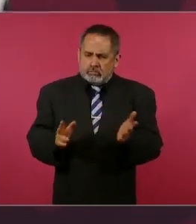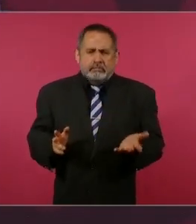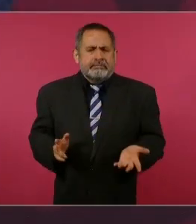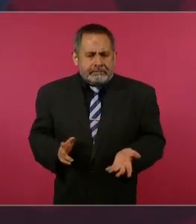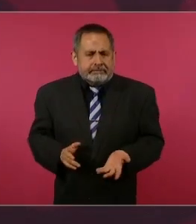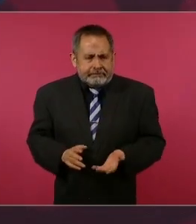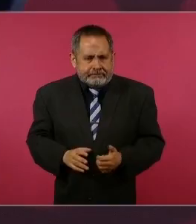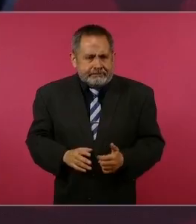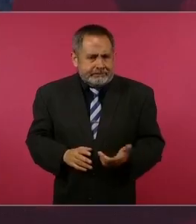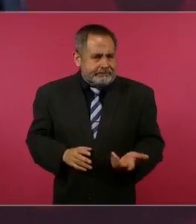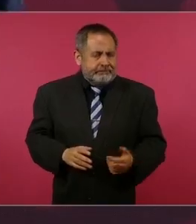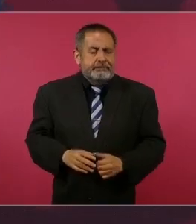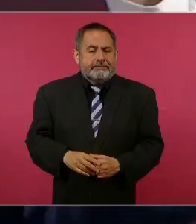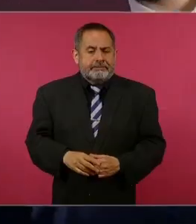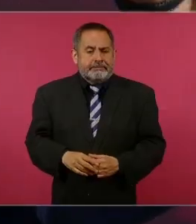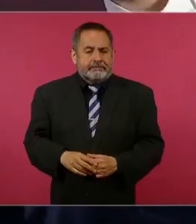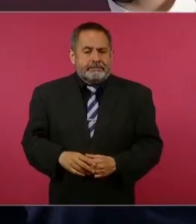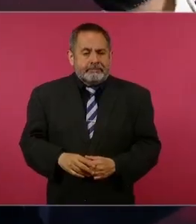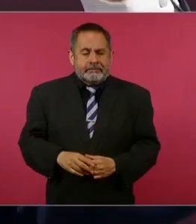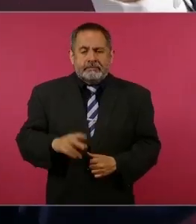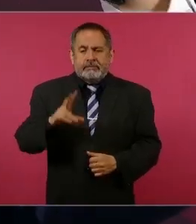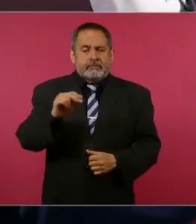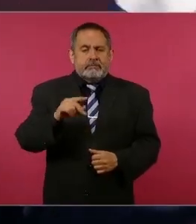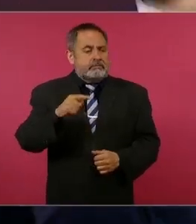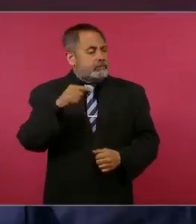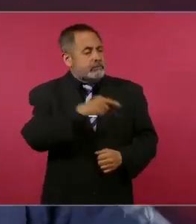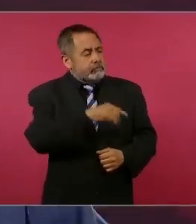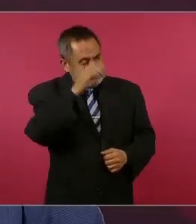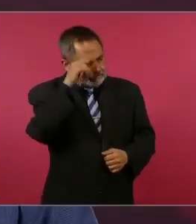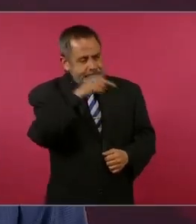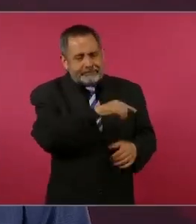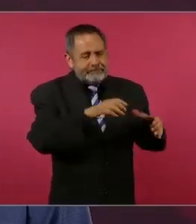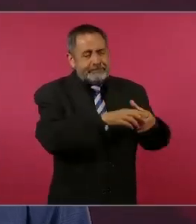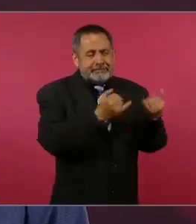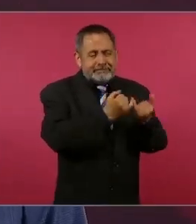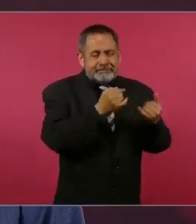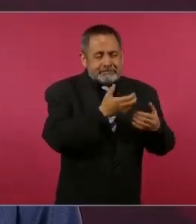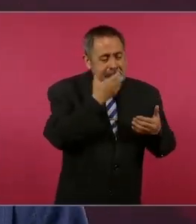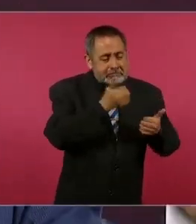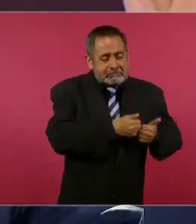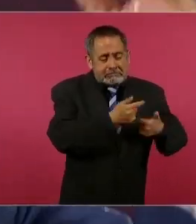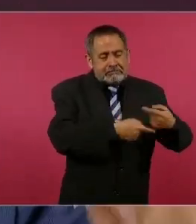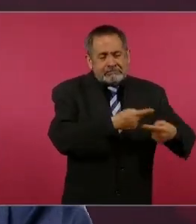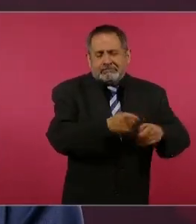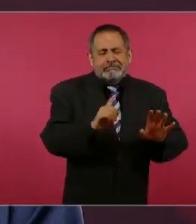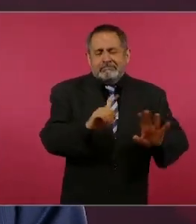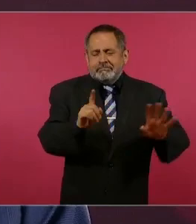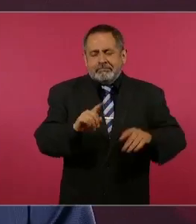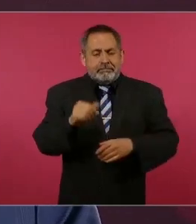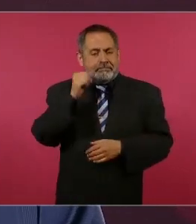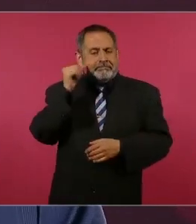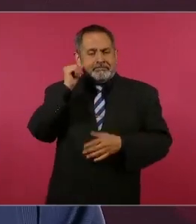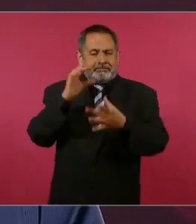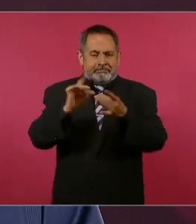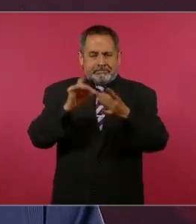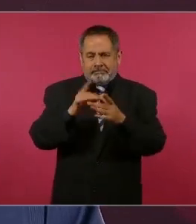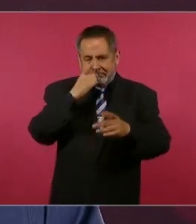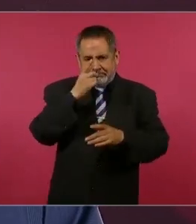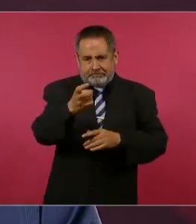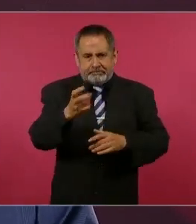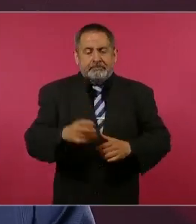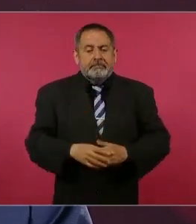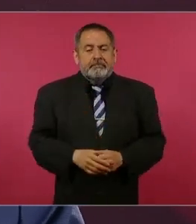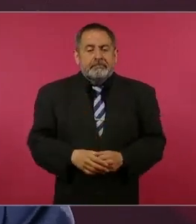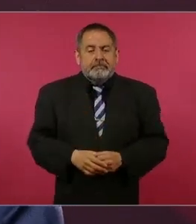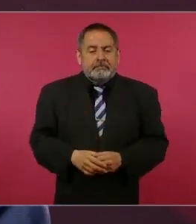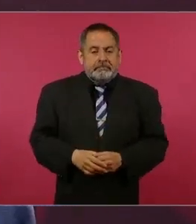No es como piensan los intelectuales conservadores. Ayer hablaba yo de eso,